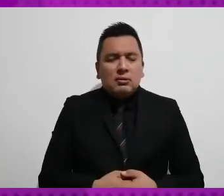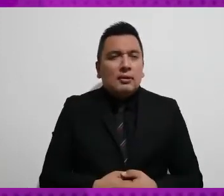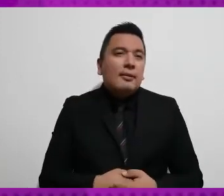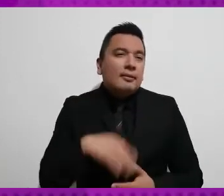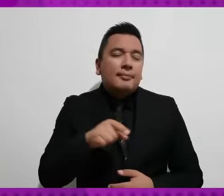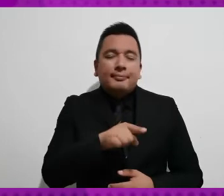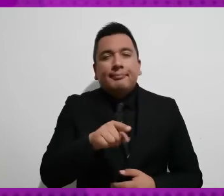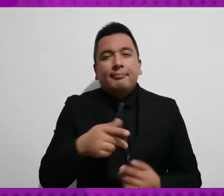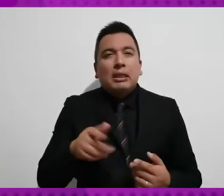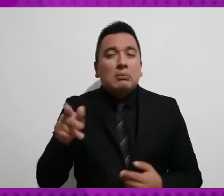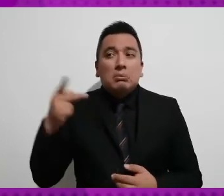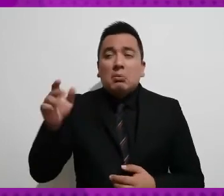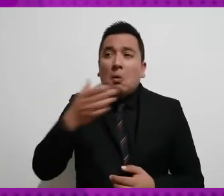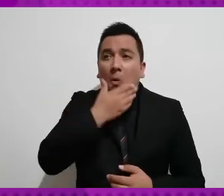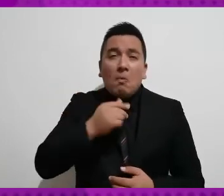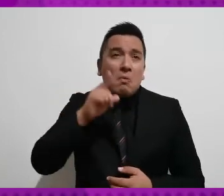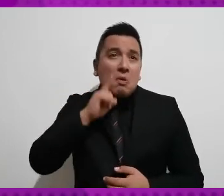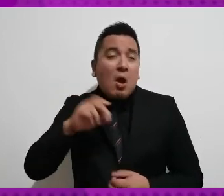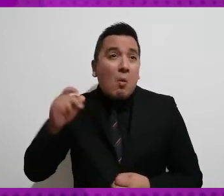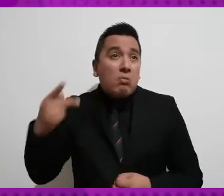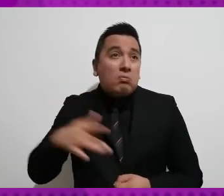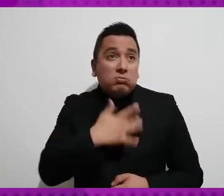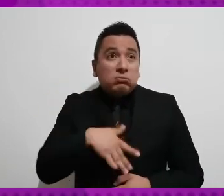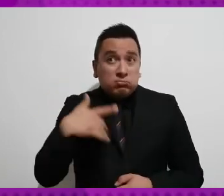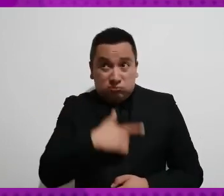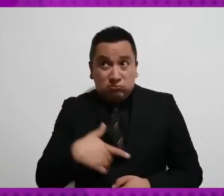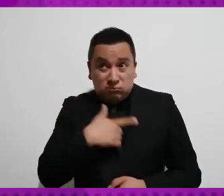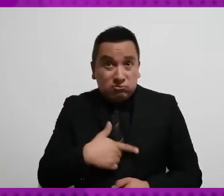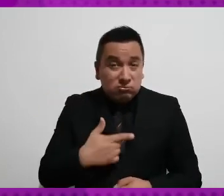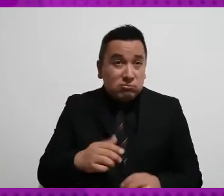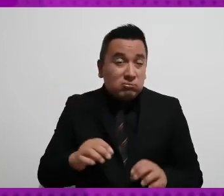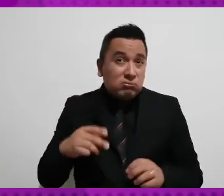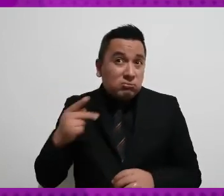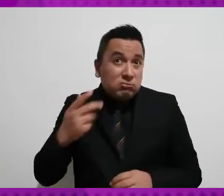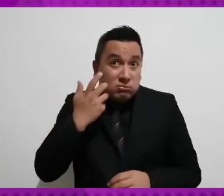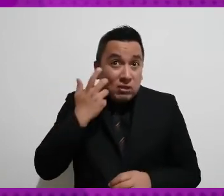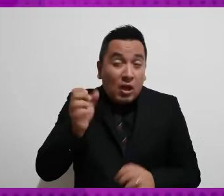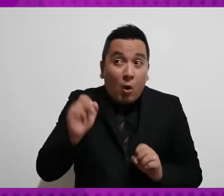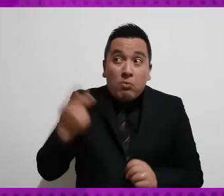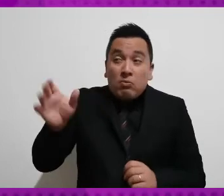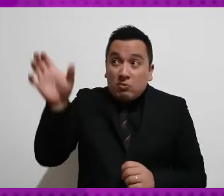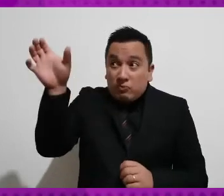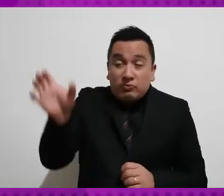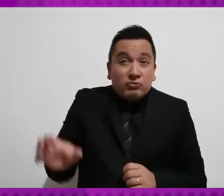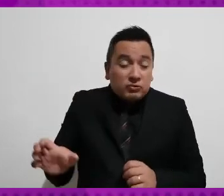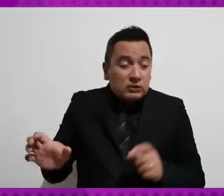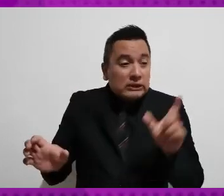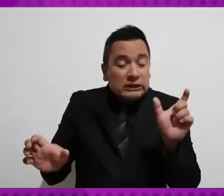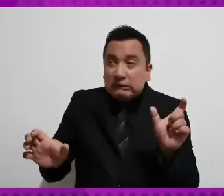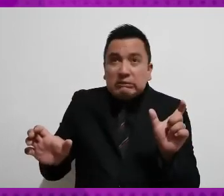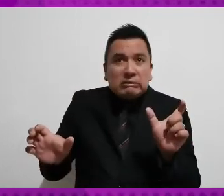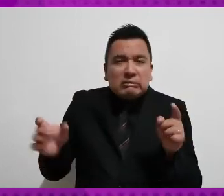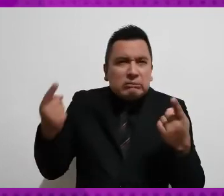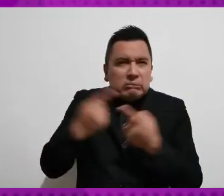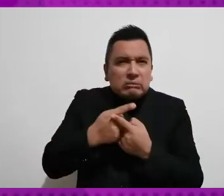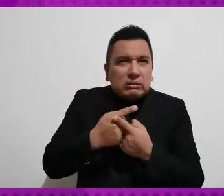de identidad de género, orientación sexual, expresión de género y o apariencia no coincidente con